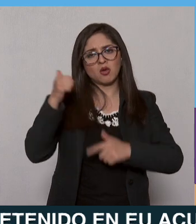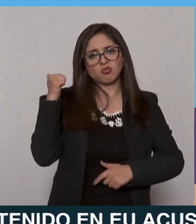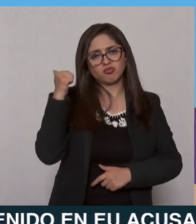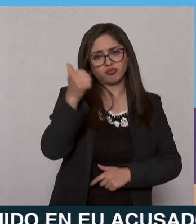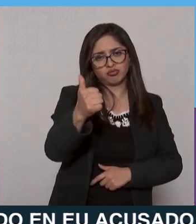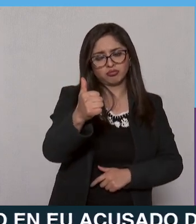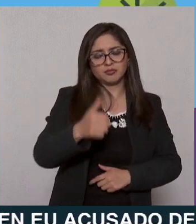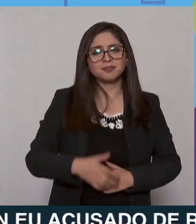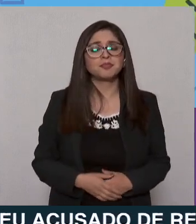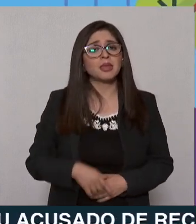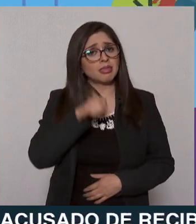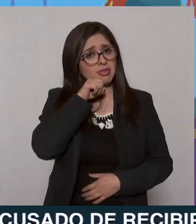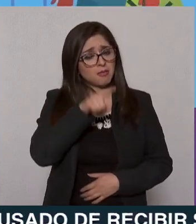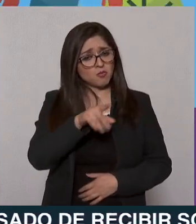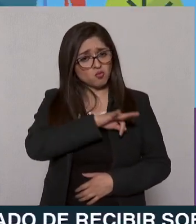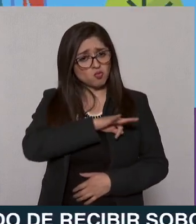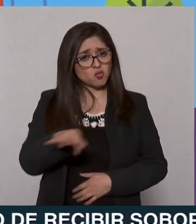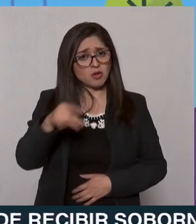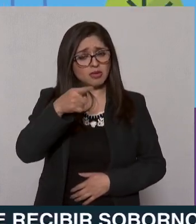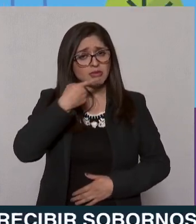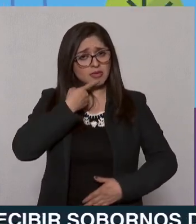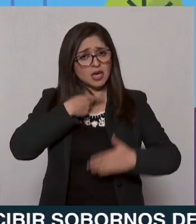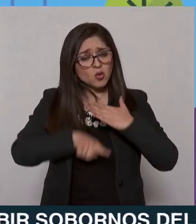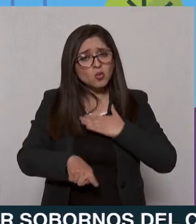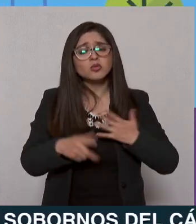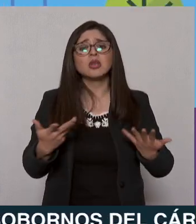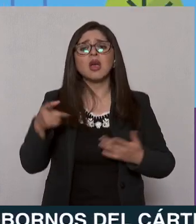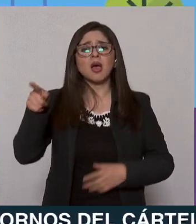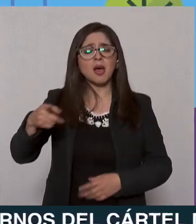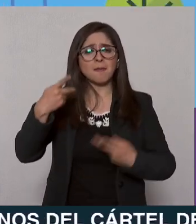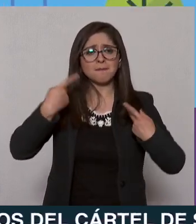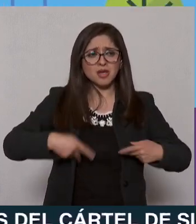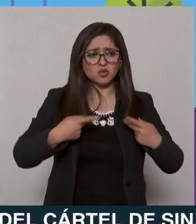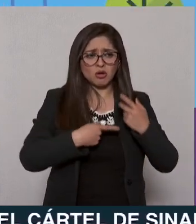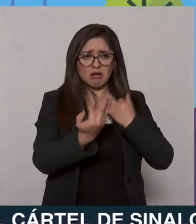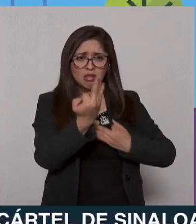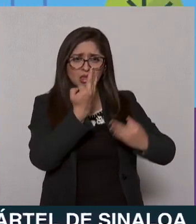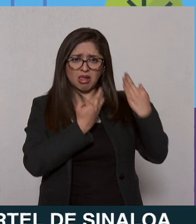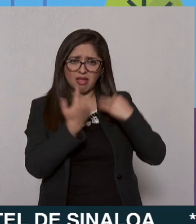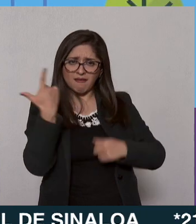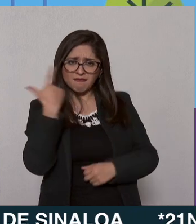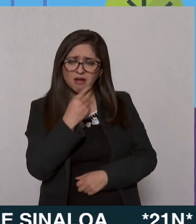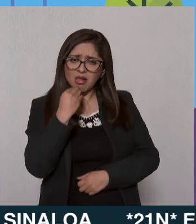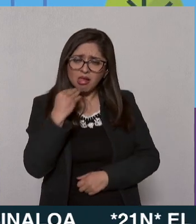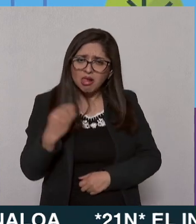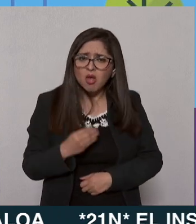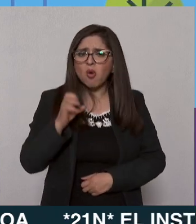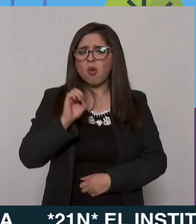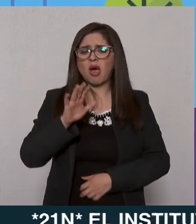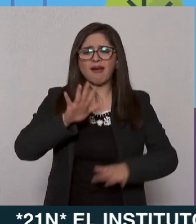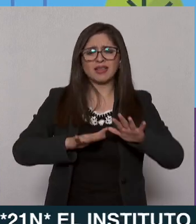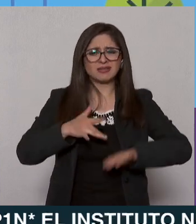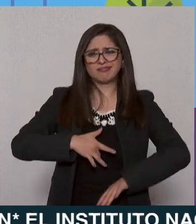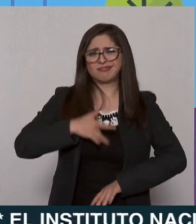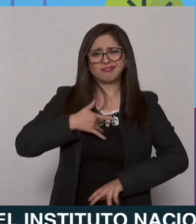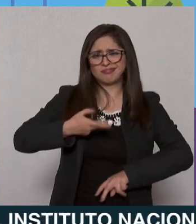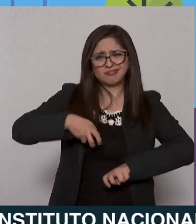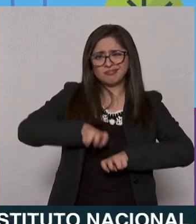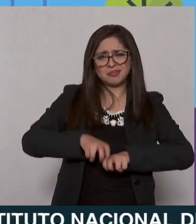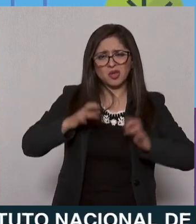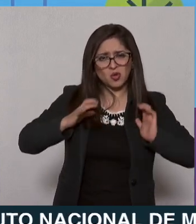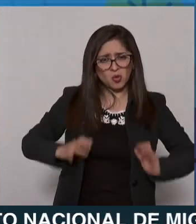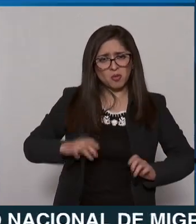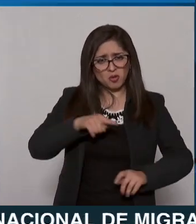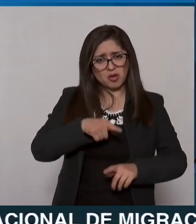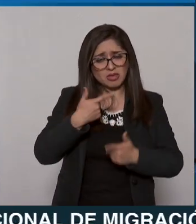puede hacer denuncia con respecto al mal servicio o a cualquier otra incomodidad que nosotros podamos encontrar en el vehículo que abordamos.